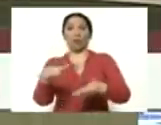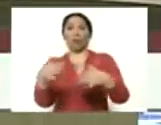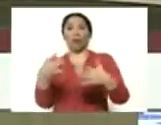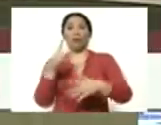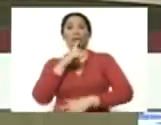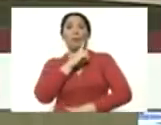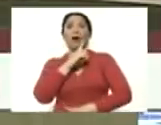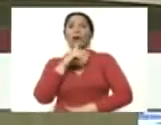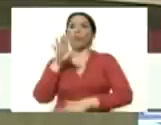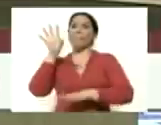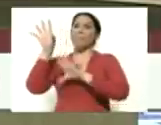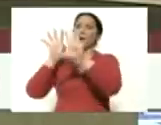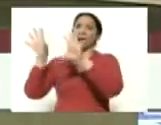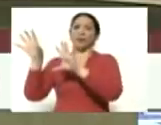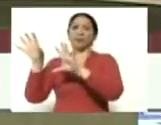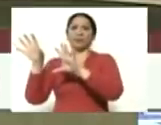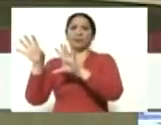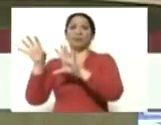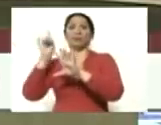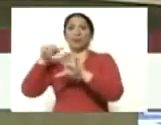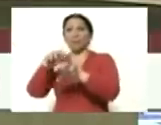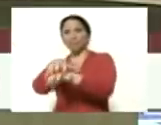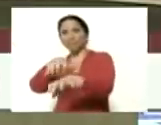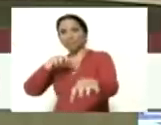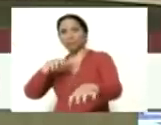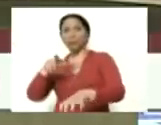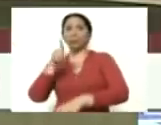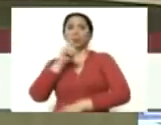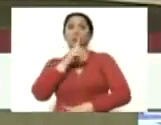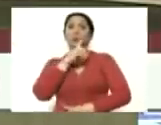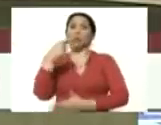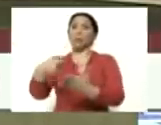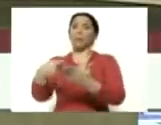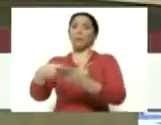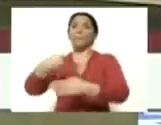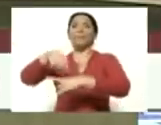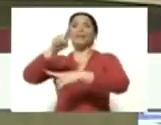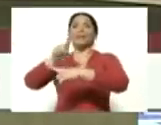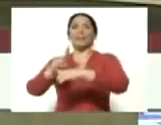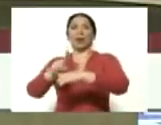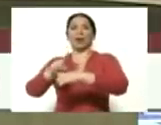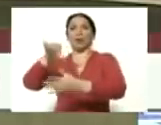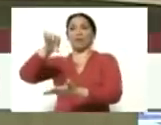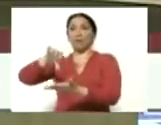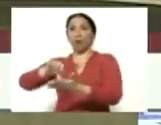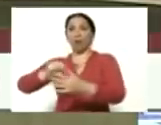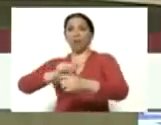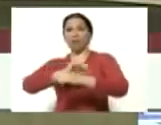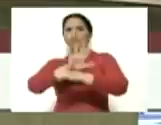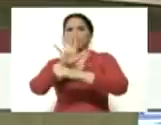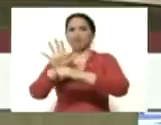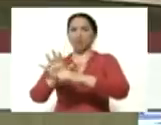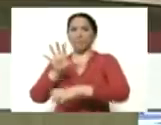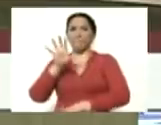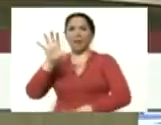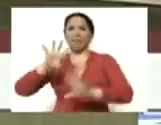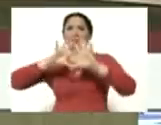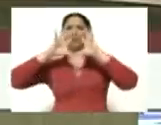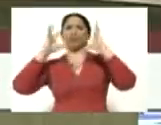llamados países receptores y la mayoría de los autodenominados donantes son los principales focos de coronavirus en la región y en el mundo